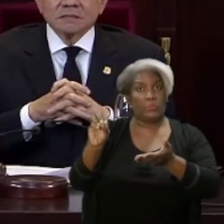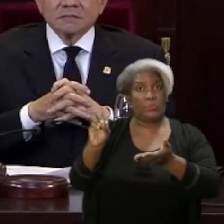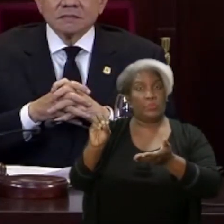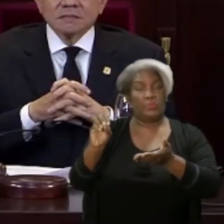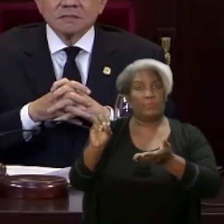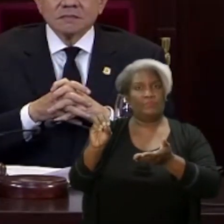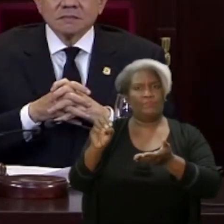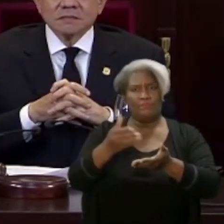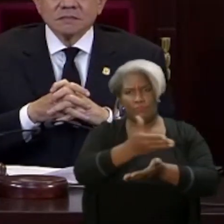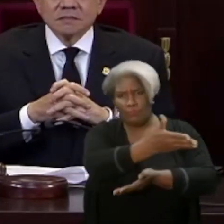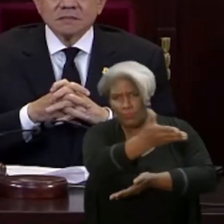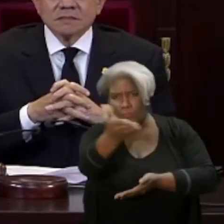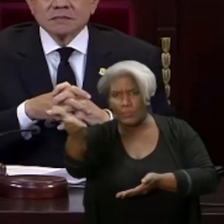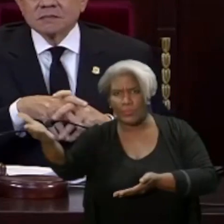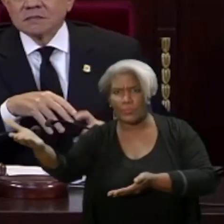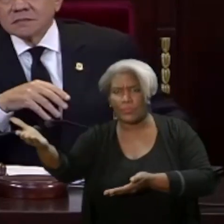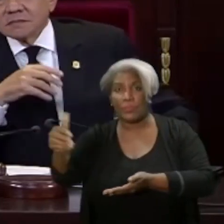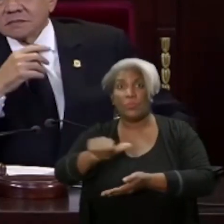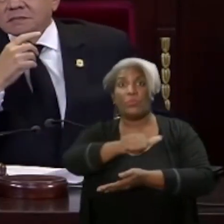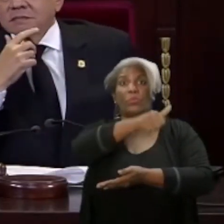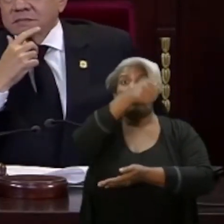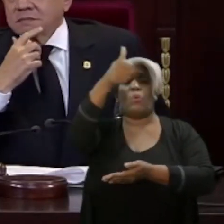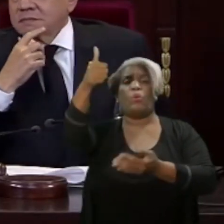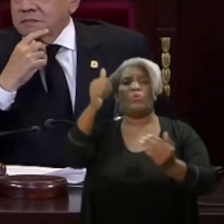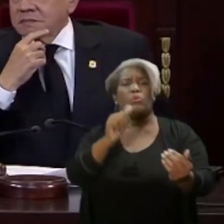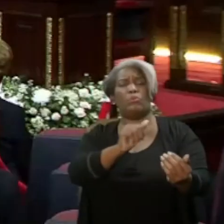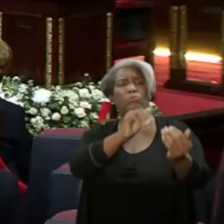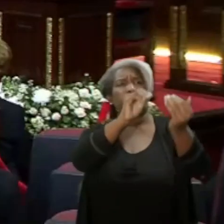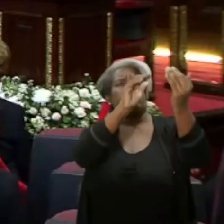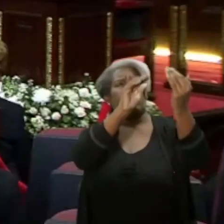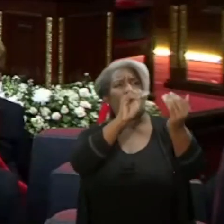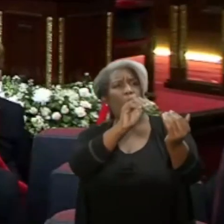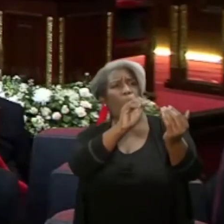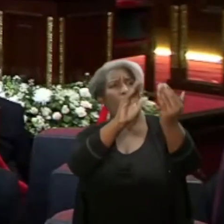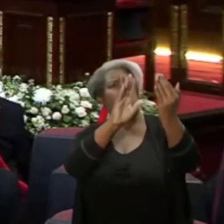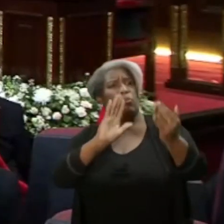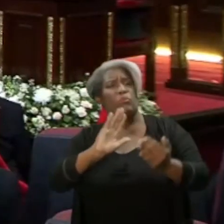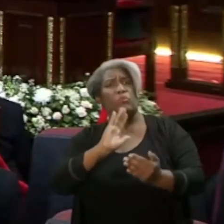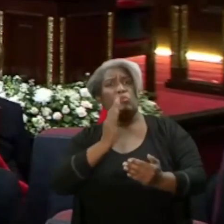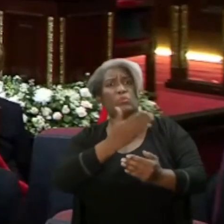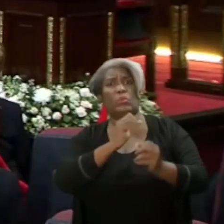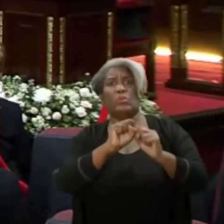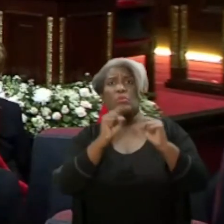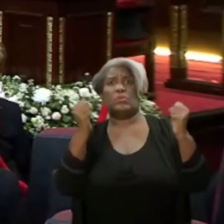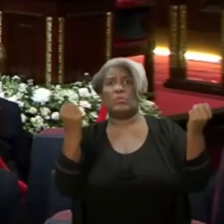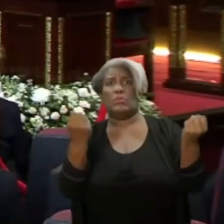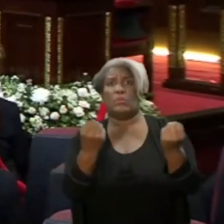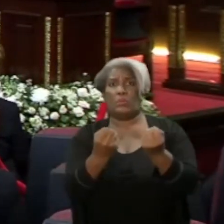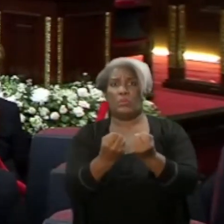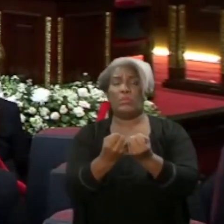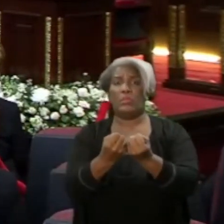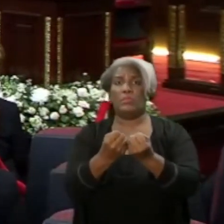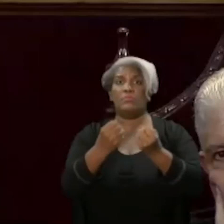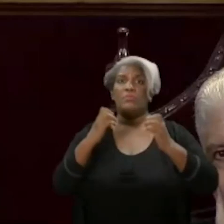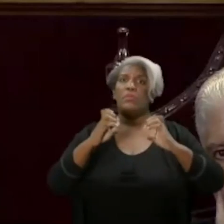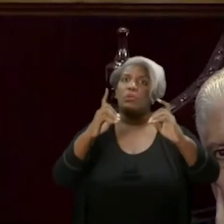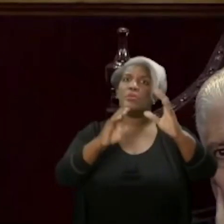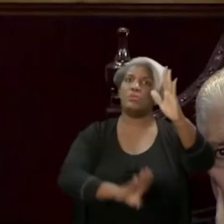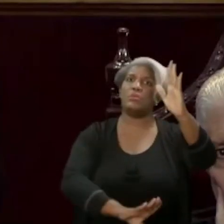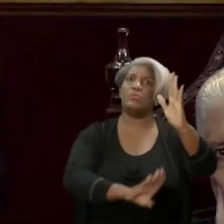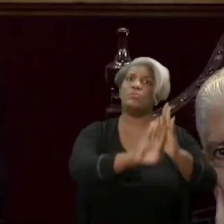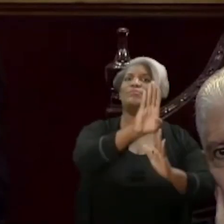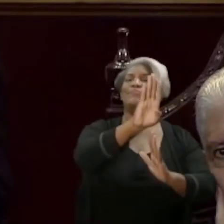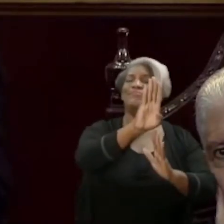2021. Asambleístas, otro de los retos de este gobierno y de toda la sociedad dominicana es la mejora de nuestro sistema educativo.